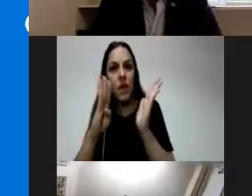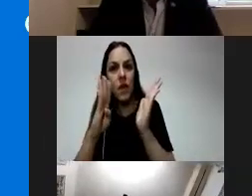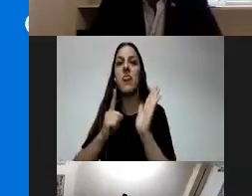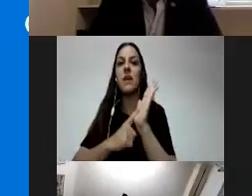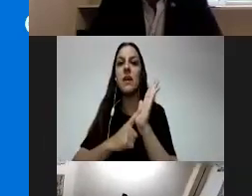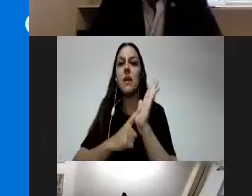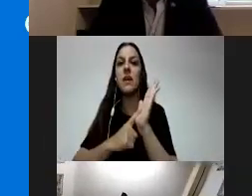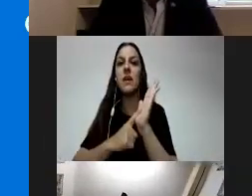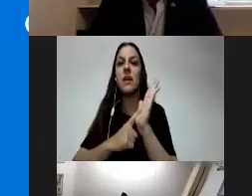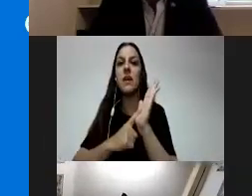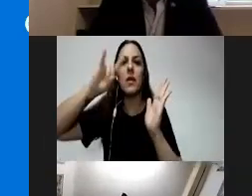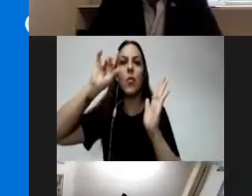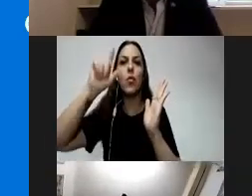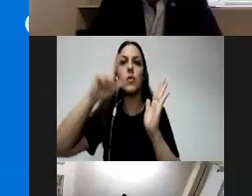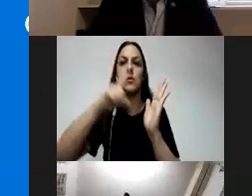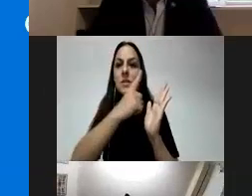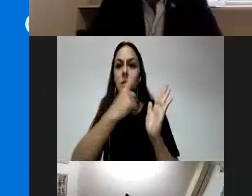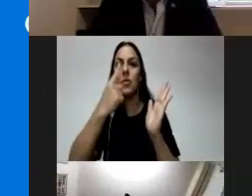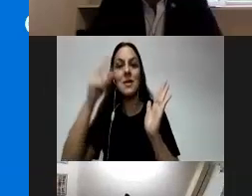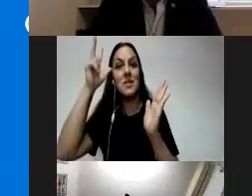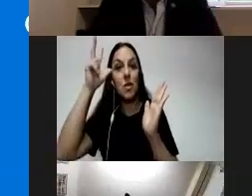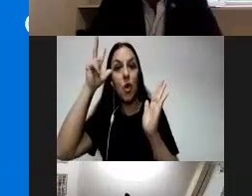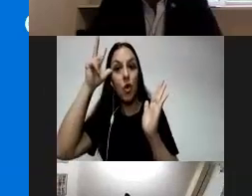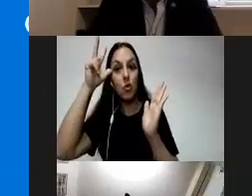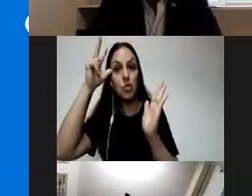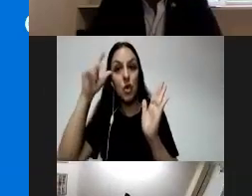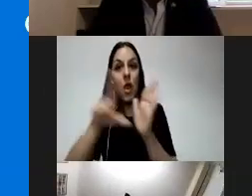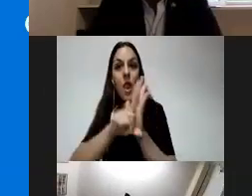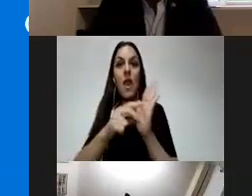22.431, 25.635, ley